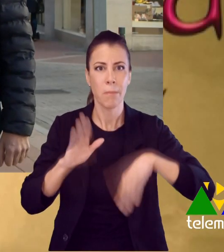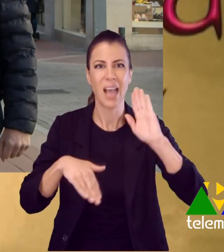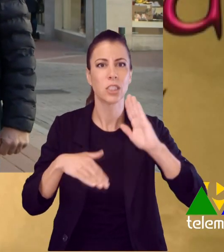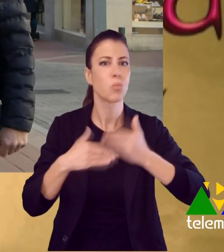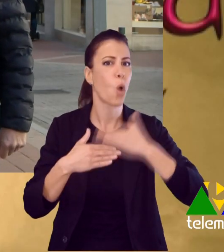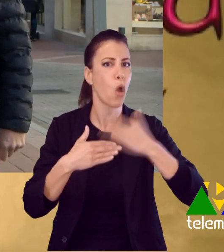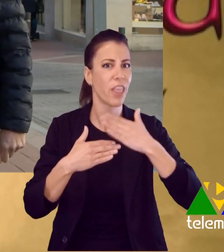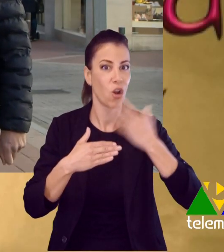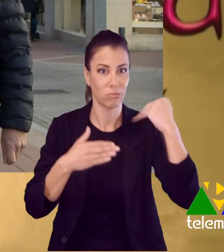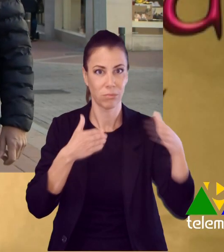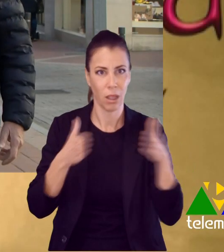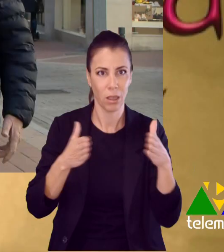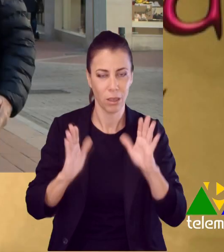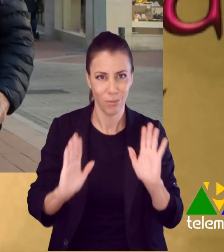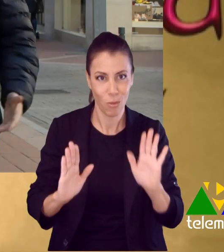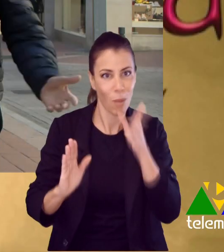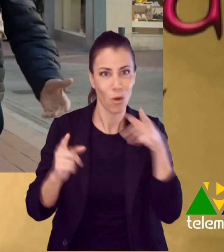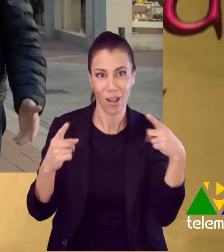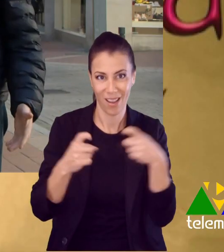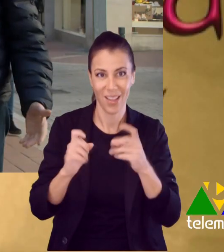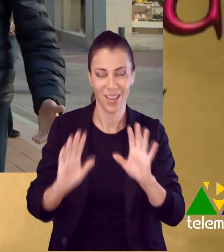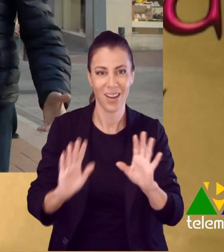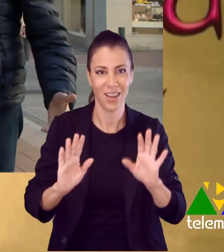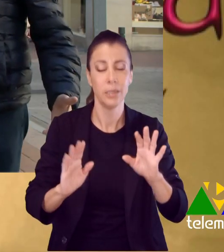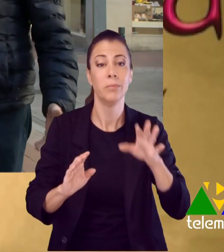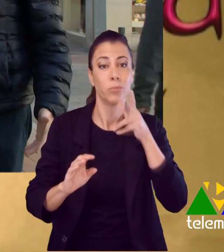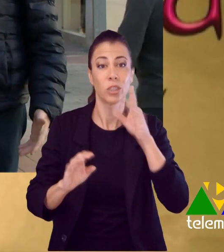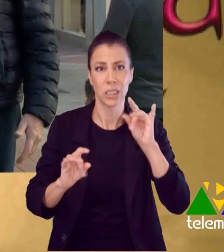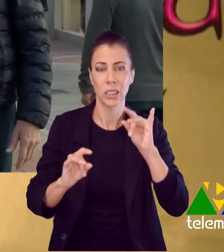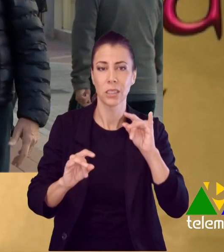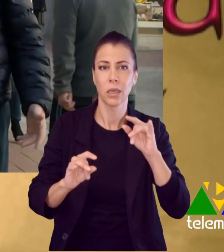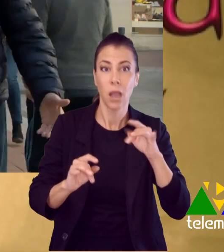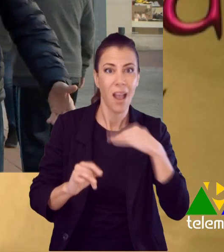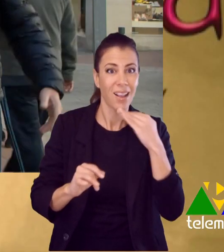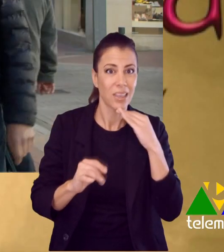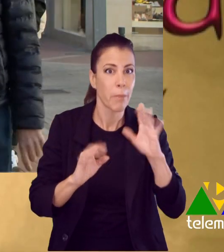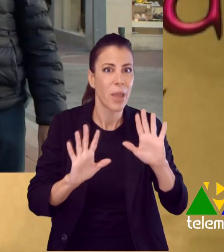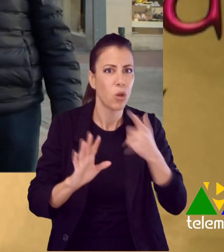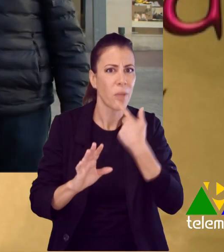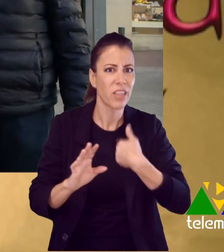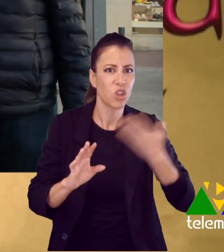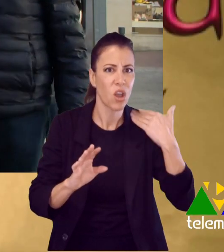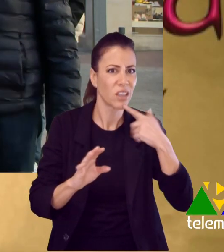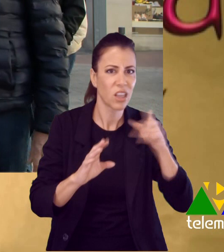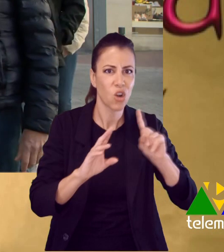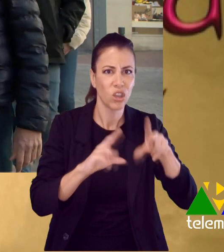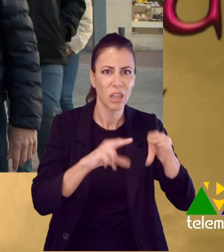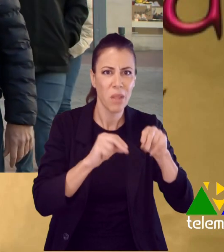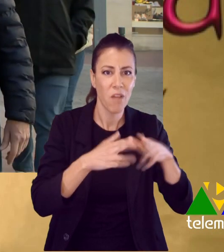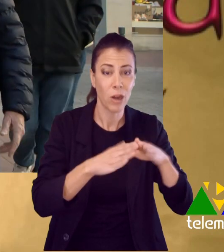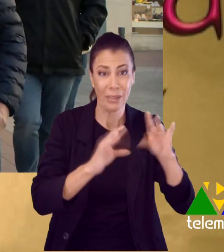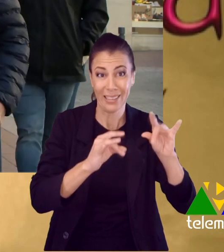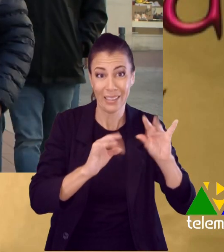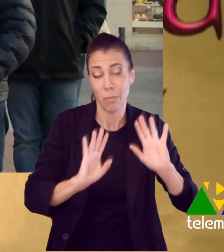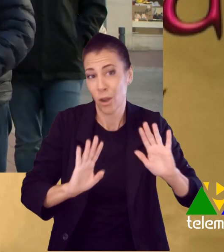flota. Claro, la flota de guerra estaban los astilleros de Génova, que recién salió que se dejaron los cañares fuera. El caso es que lo